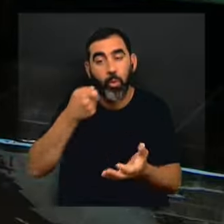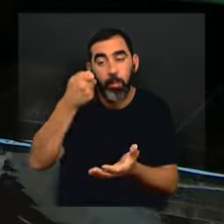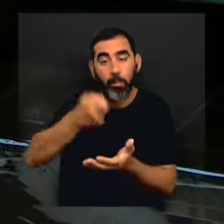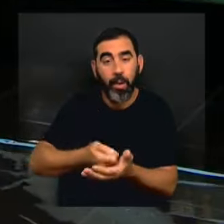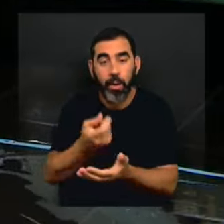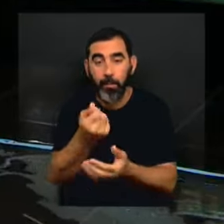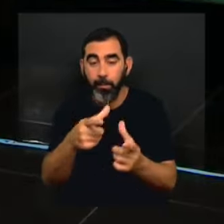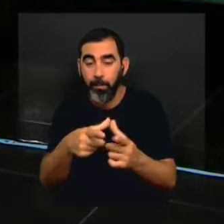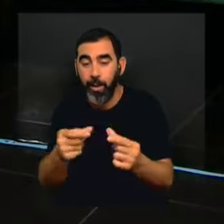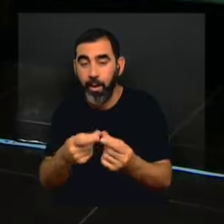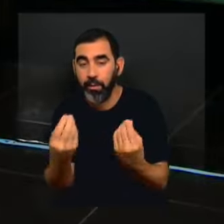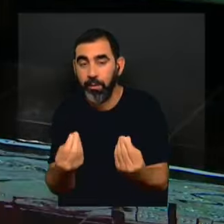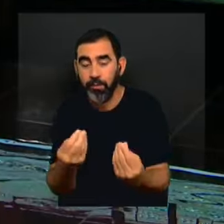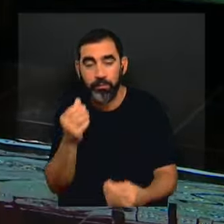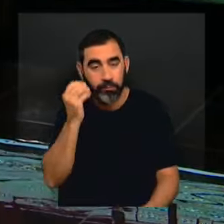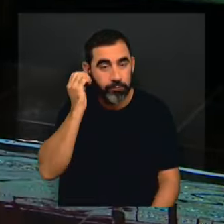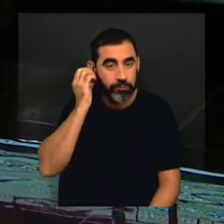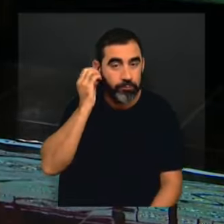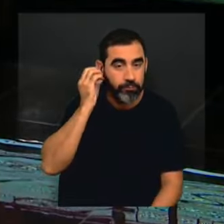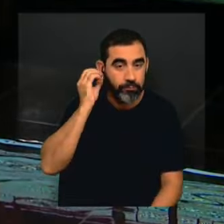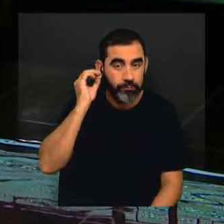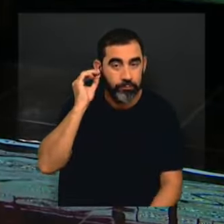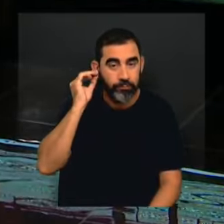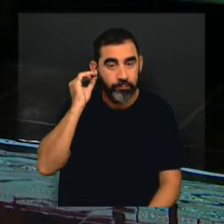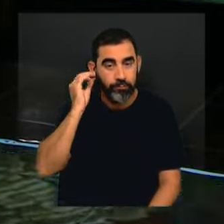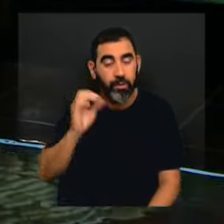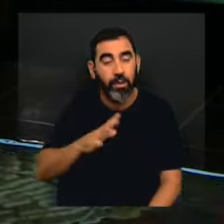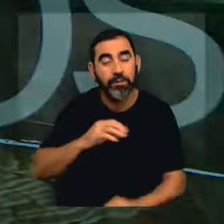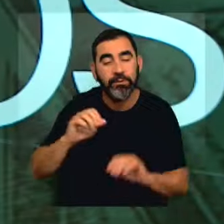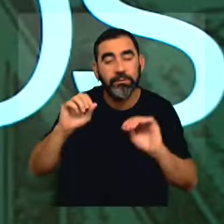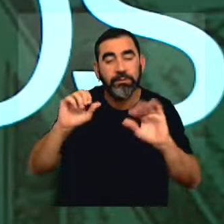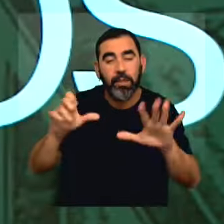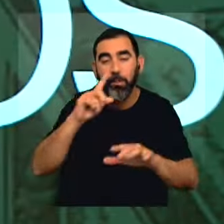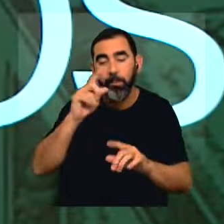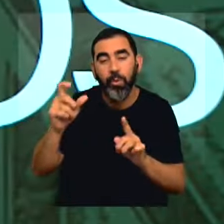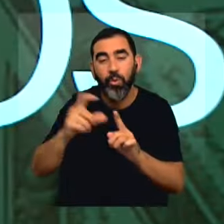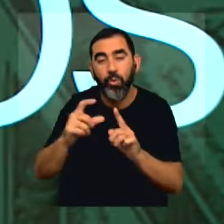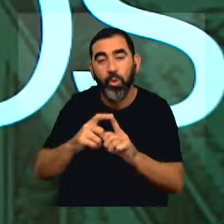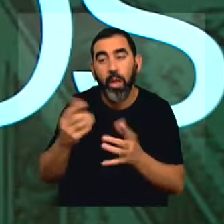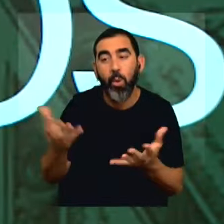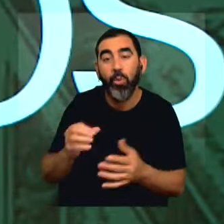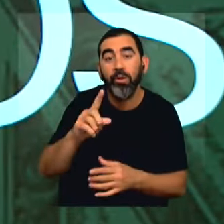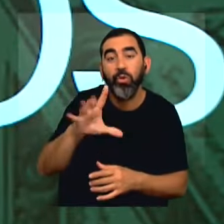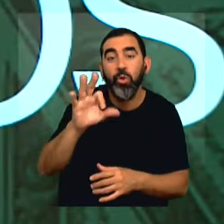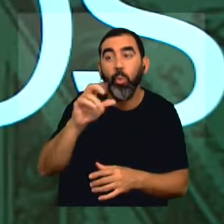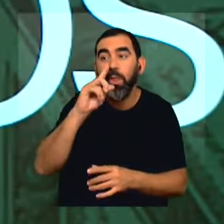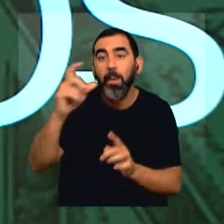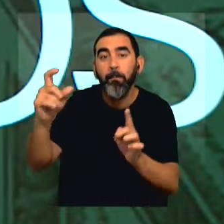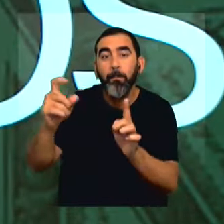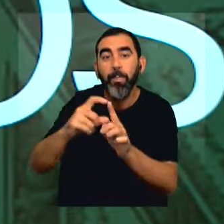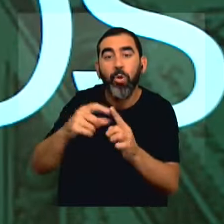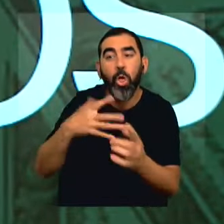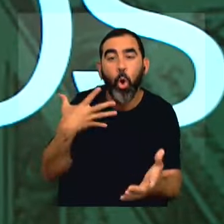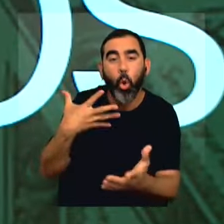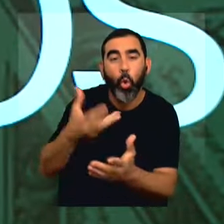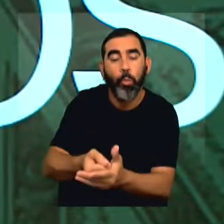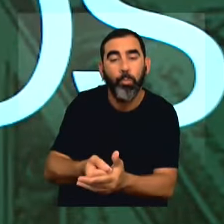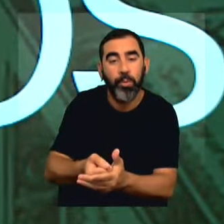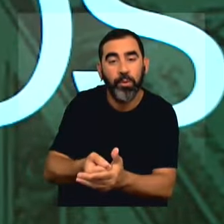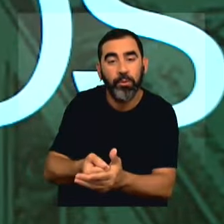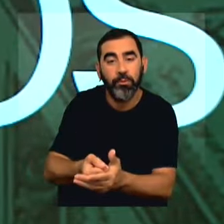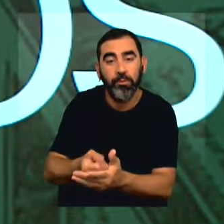no A eso íbamos eh estaba aproximadamente 6,000 y pasó a 50,000 las compras que se pueden hacer en